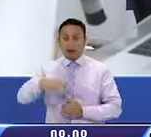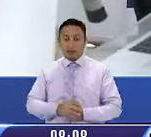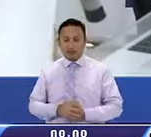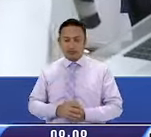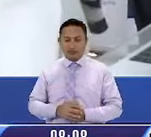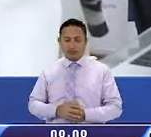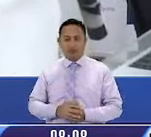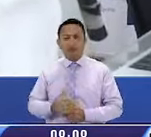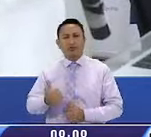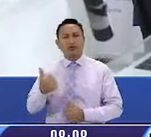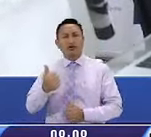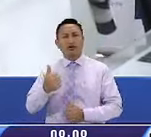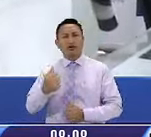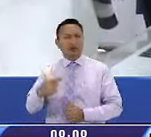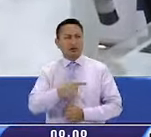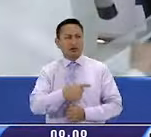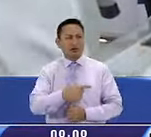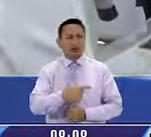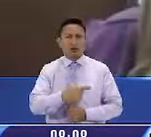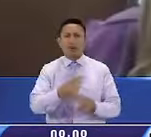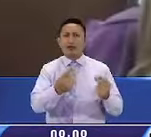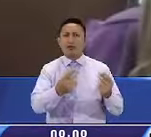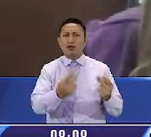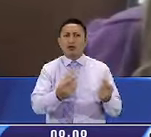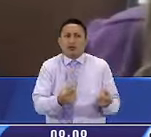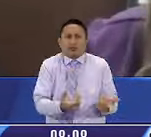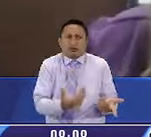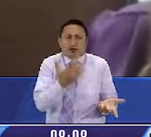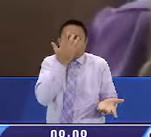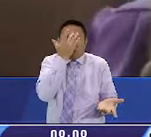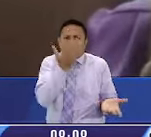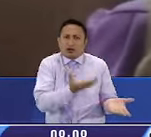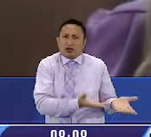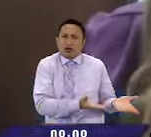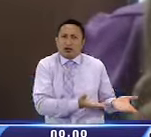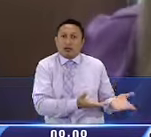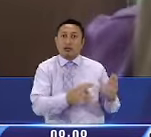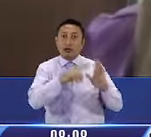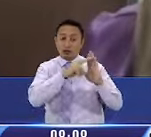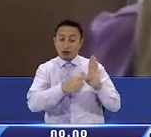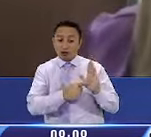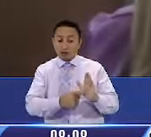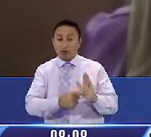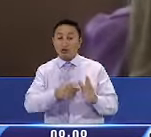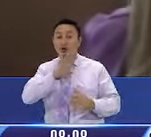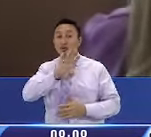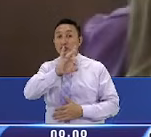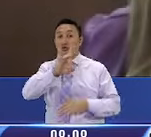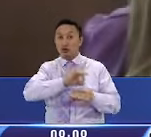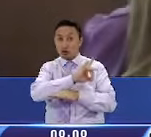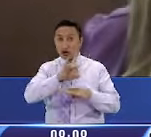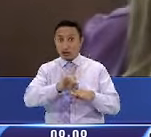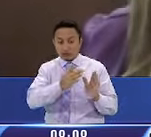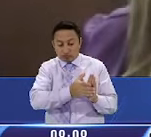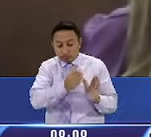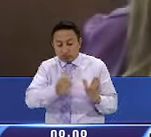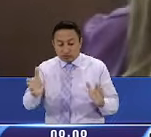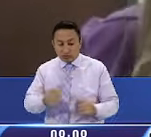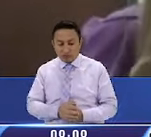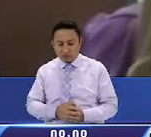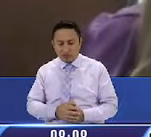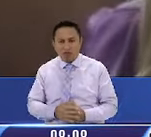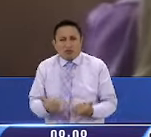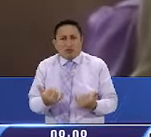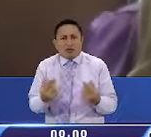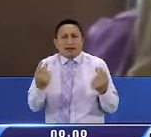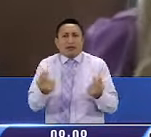llama la atención el por qué se lo hizo a la carrera. El reglamento te dice que tenemos 48 horas. ¿Cuál es la premura